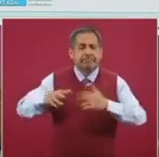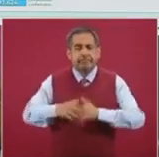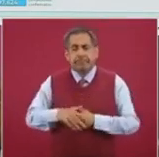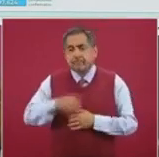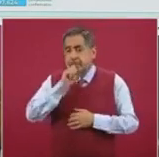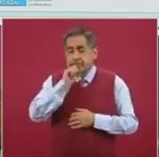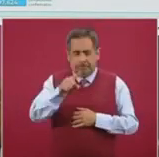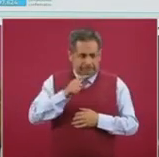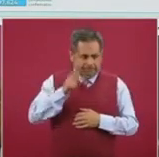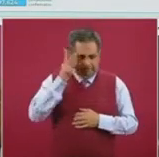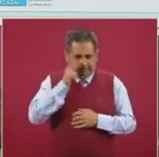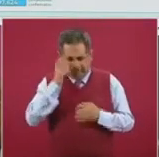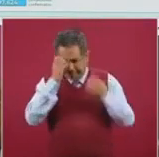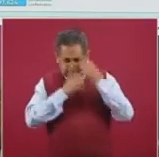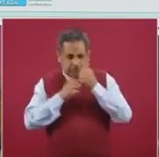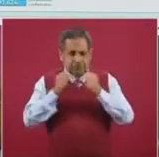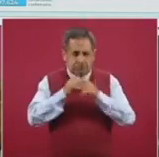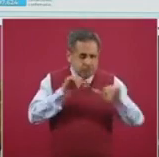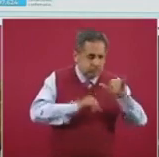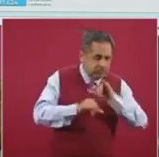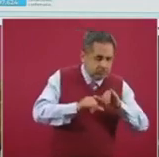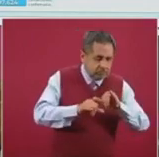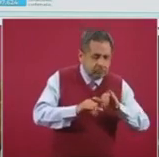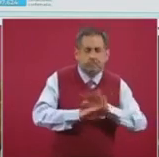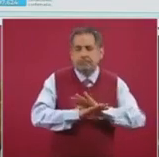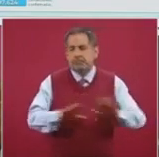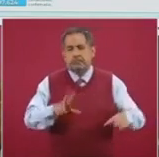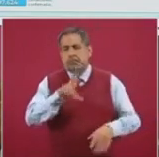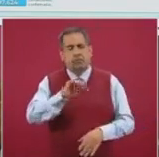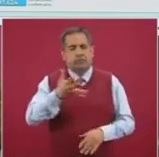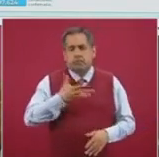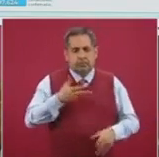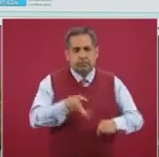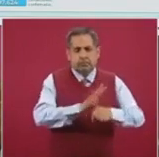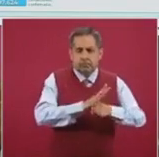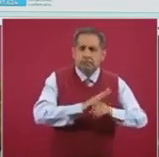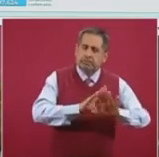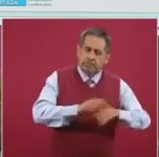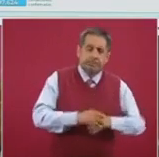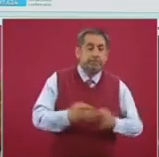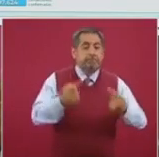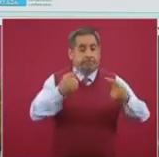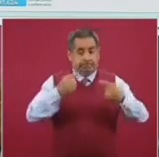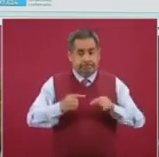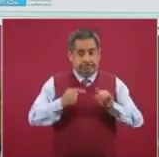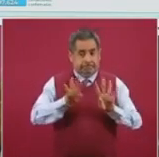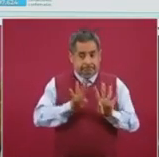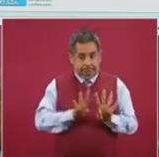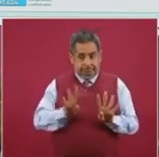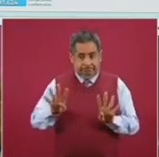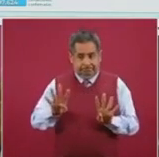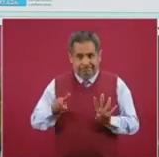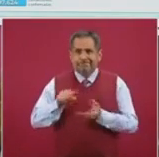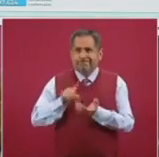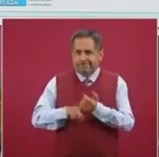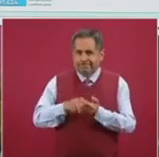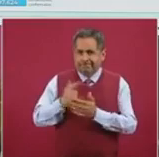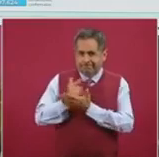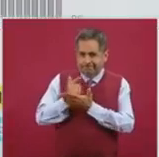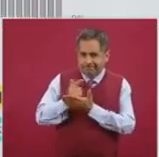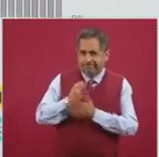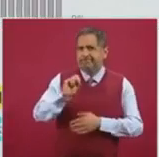hicieron pruebas de diagnóstico por laboratorio y resultaron negativas. Aquí abajo lo mismo, pero quienes resultaron